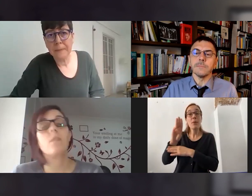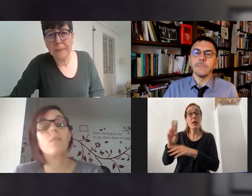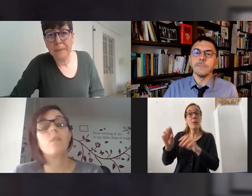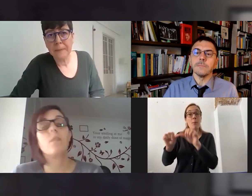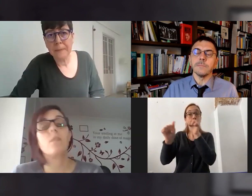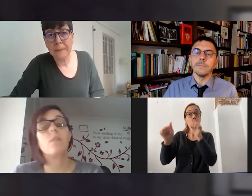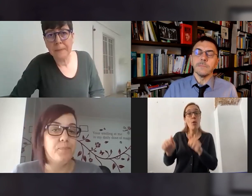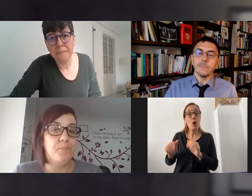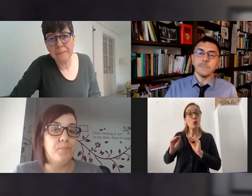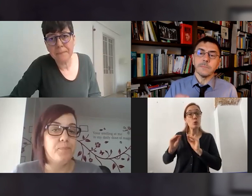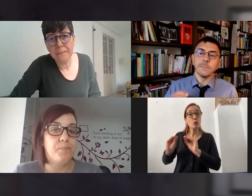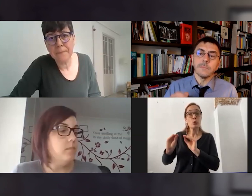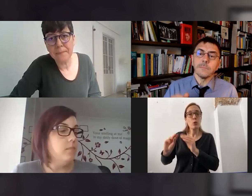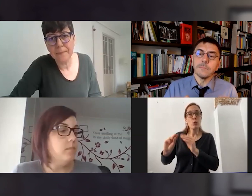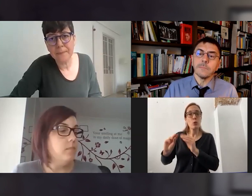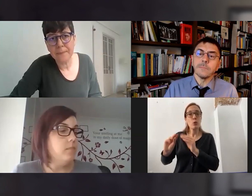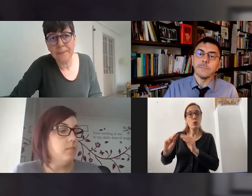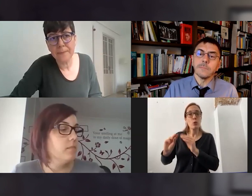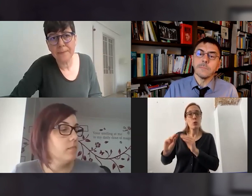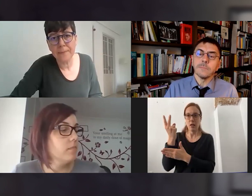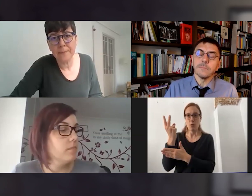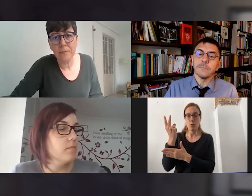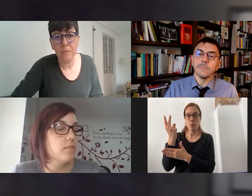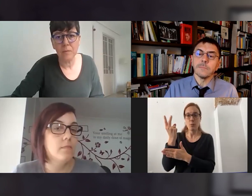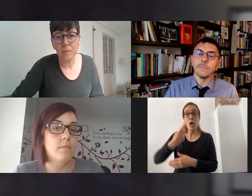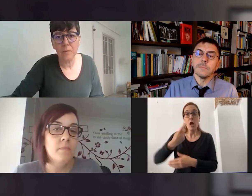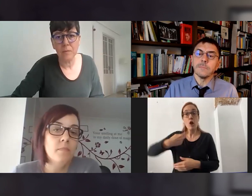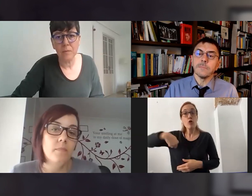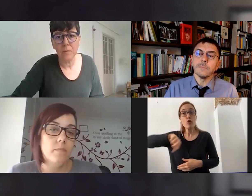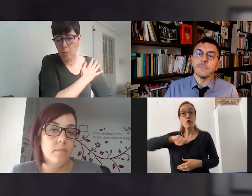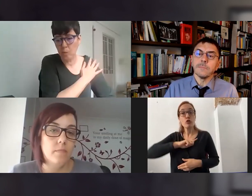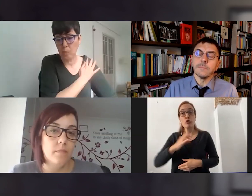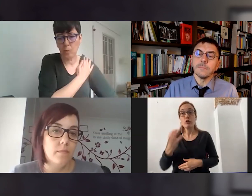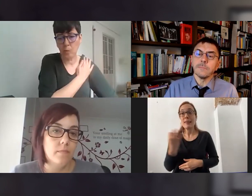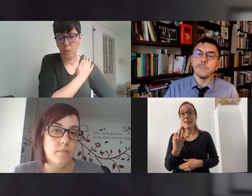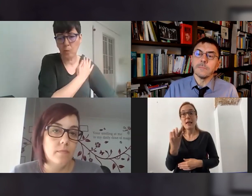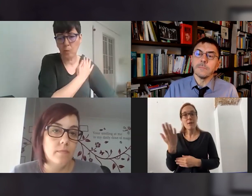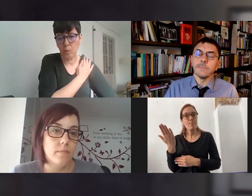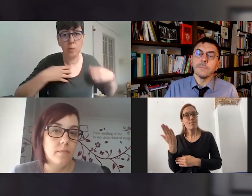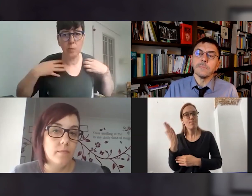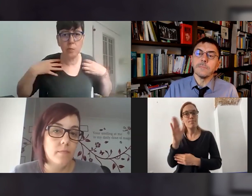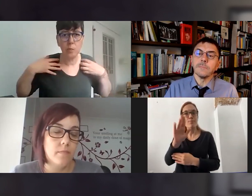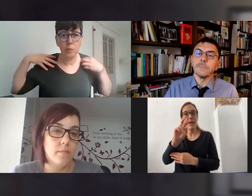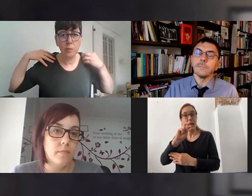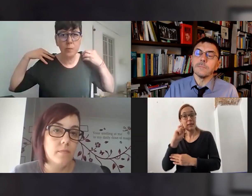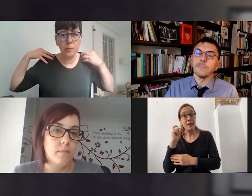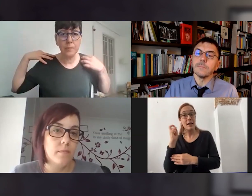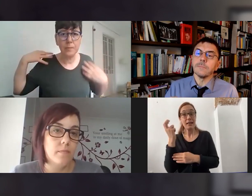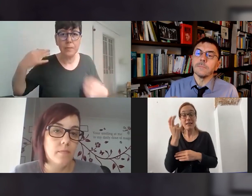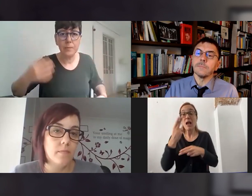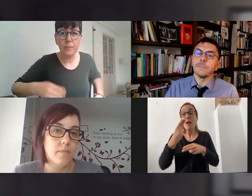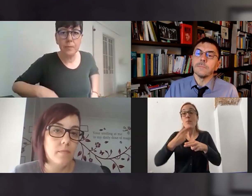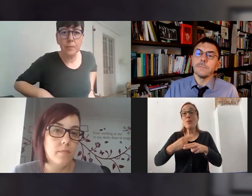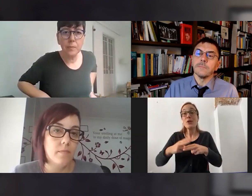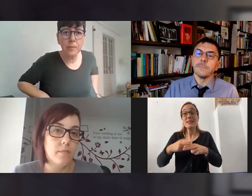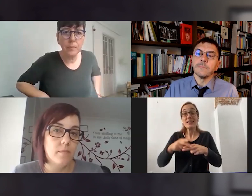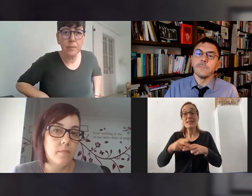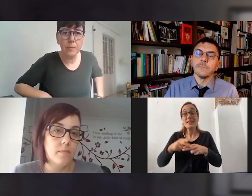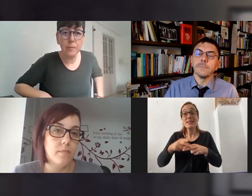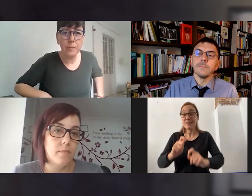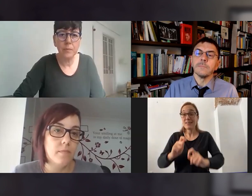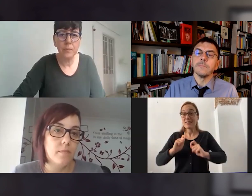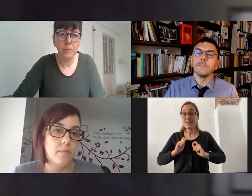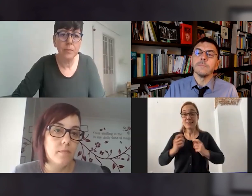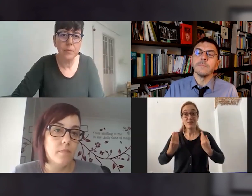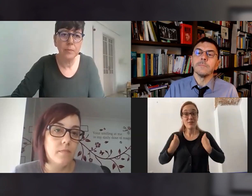para que la gente vea que esas propuestas políticas, si se llegan a dar, van a poder vivir mejor y le van a solucionar sus problemas. Por ejemplo, que